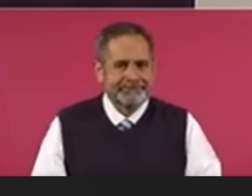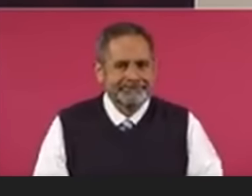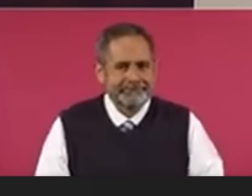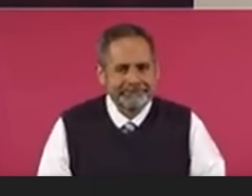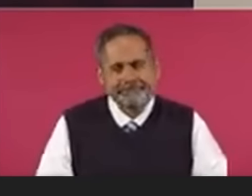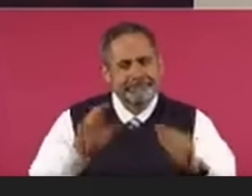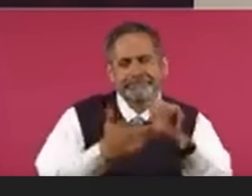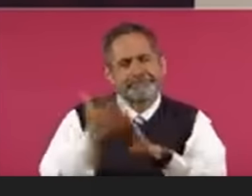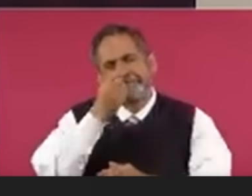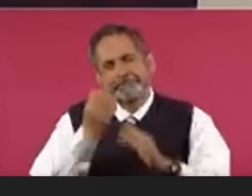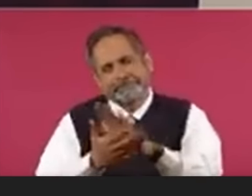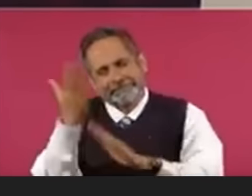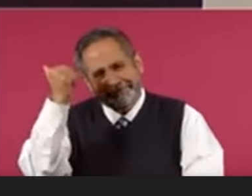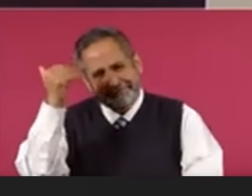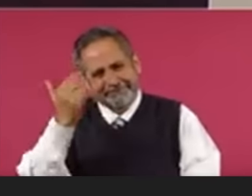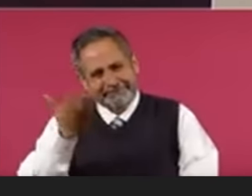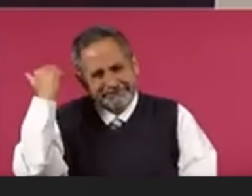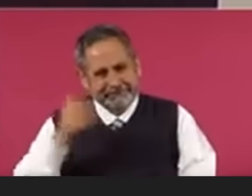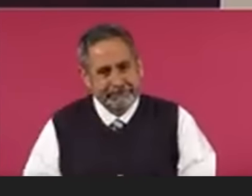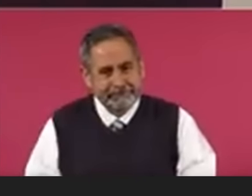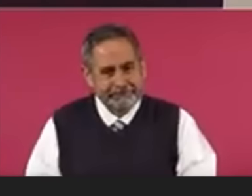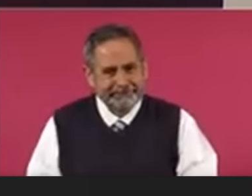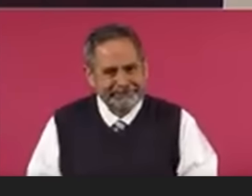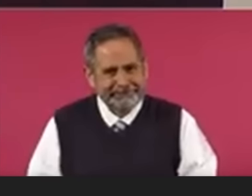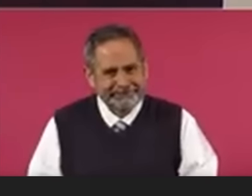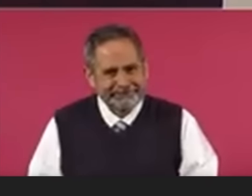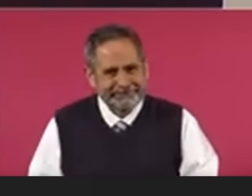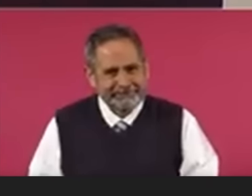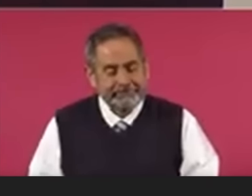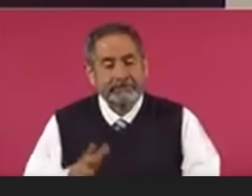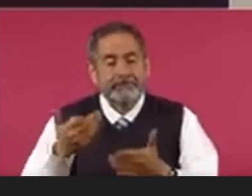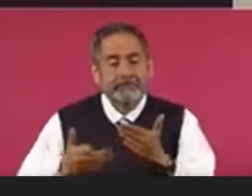A dar los papeles, muy sí, como vámonos a hacer una. Sí, ya. Ah, ya.